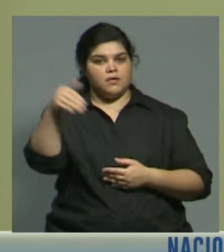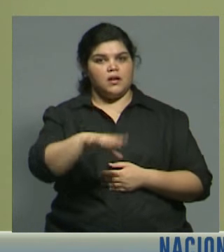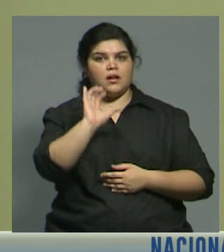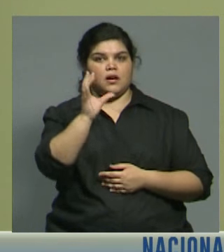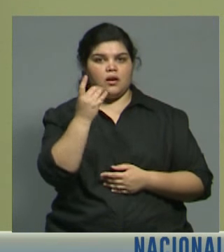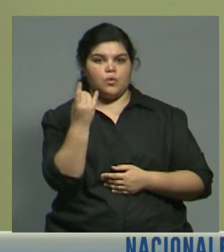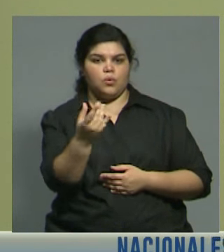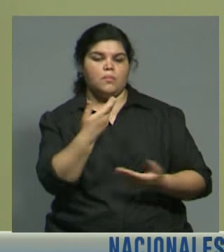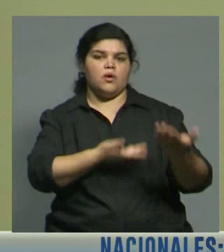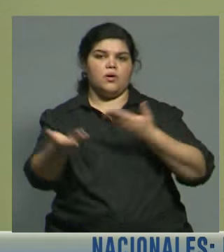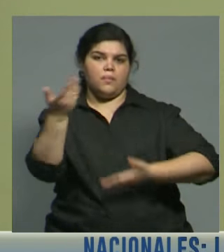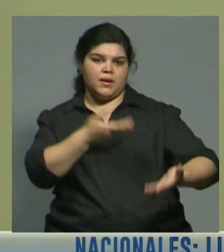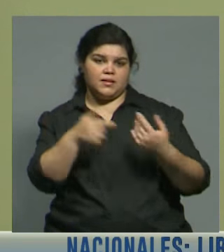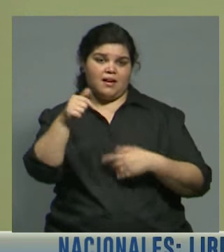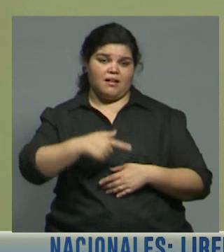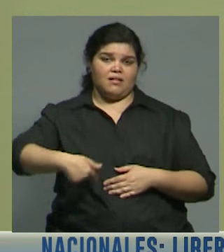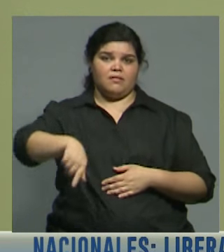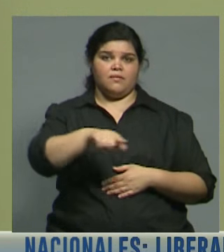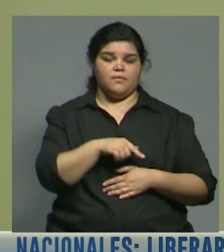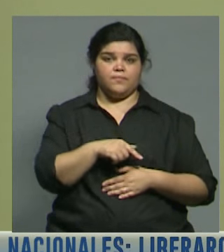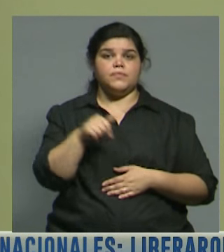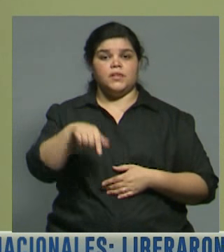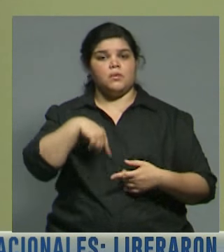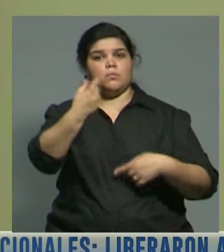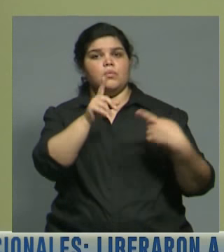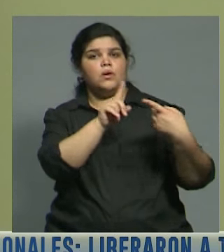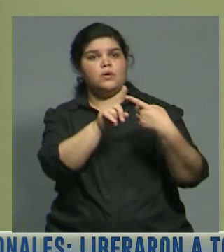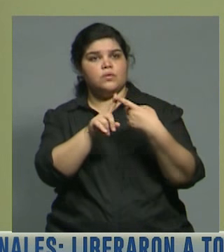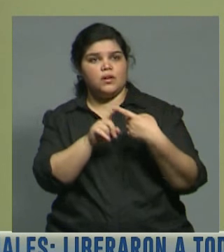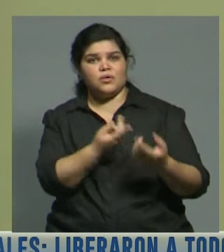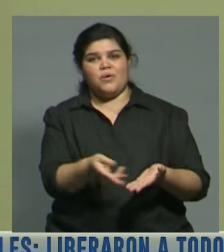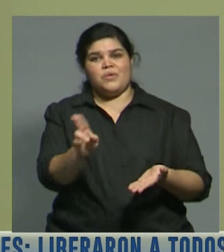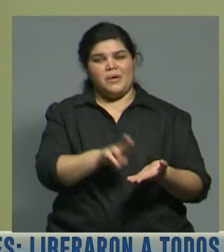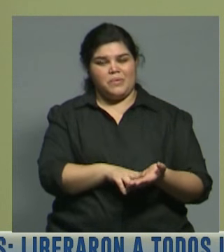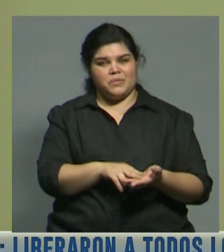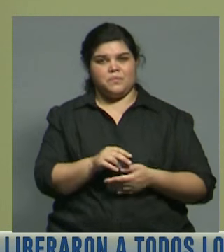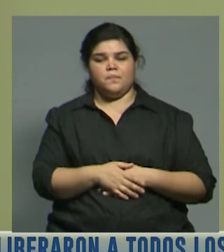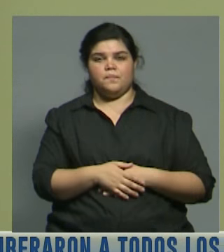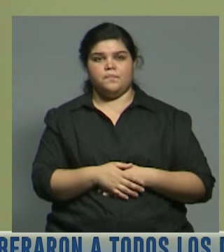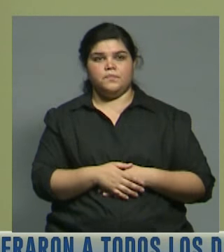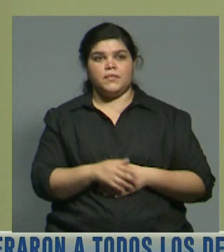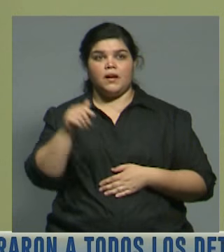compartir este ratito con nosotros, y bueno, estaremos en contacto si es necesario. Ahora